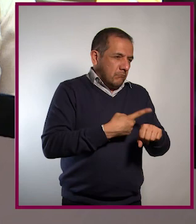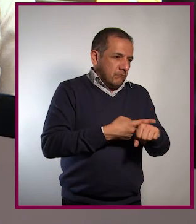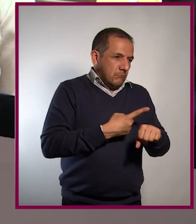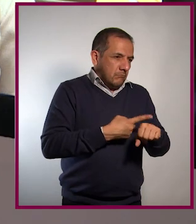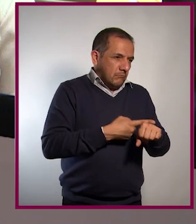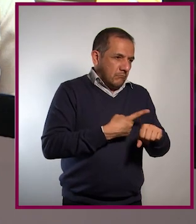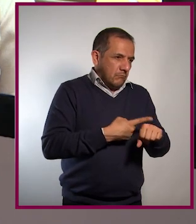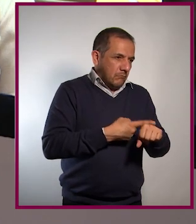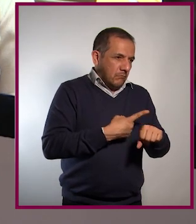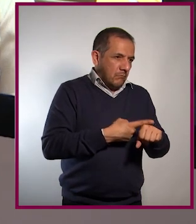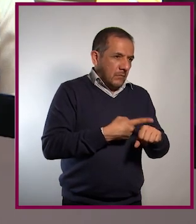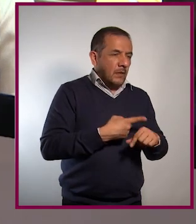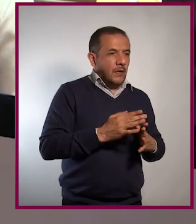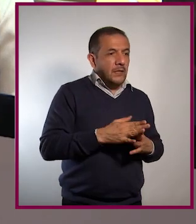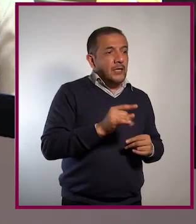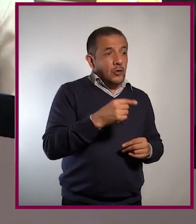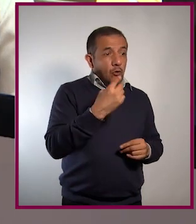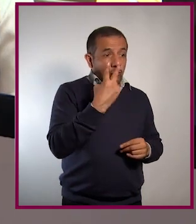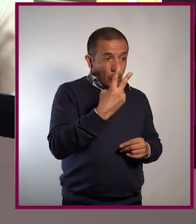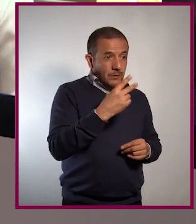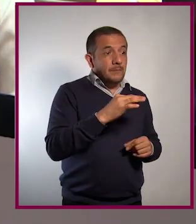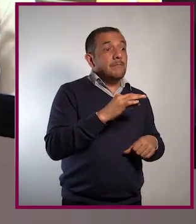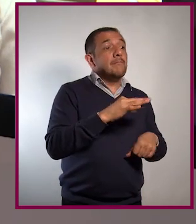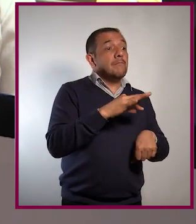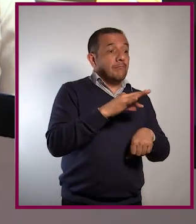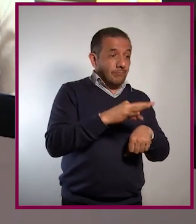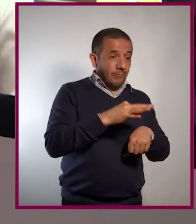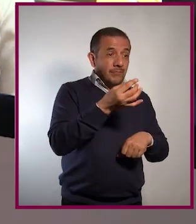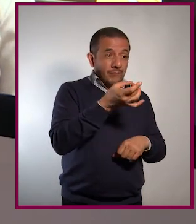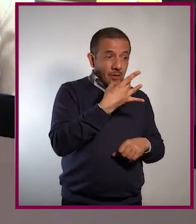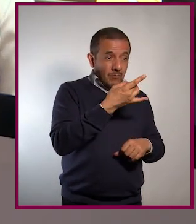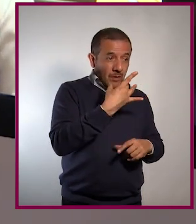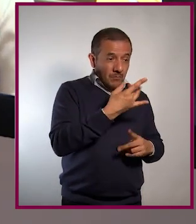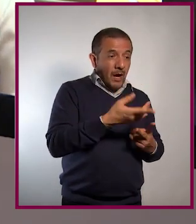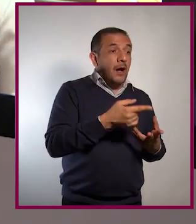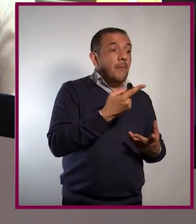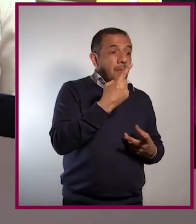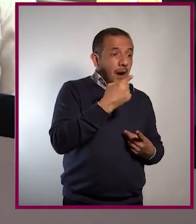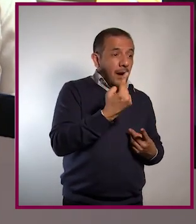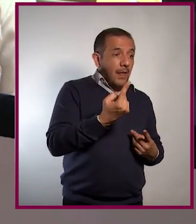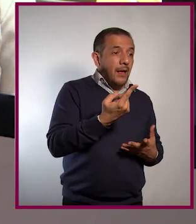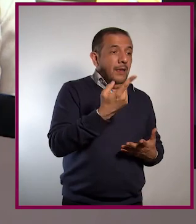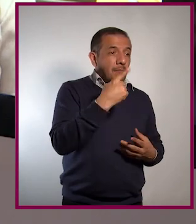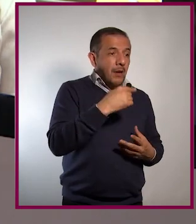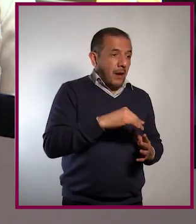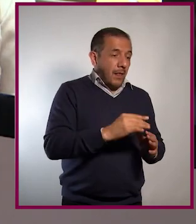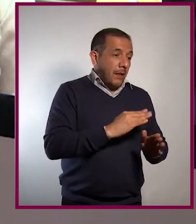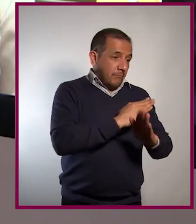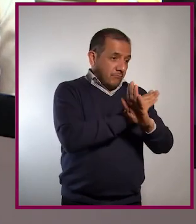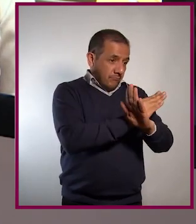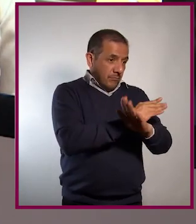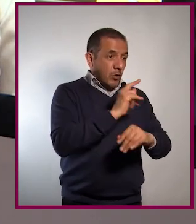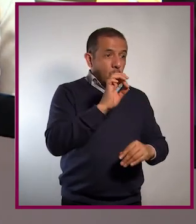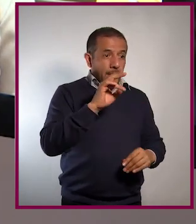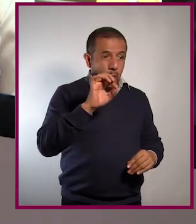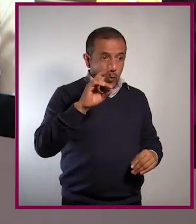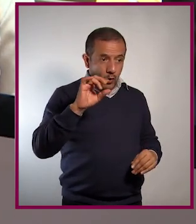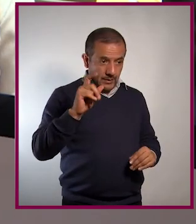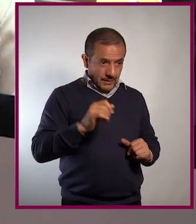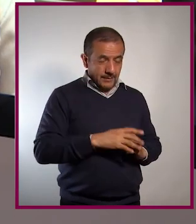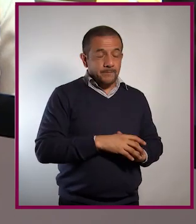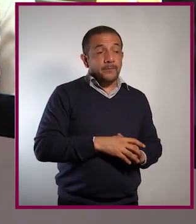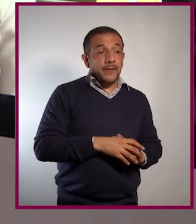a isoniazida y rifampicina, que son las medicinas, los antibióticos más importantes en el